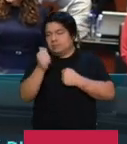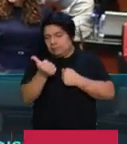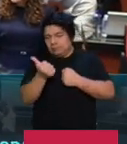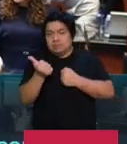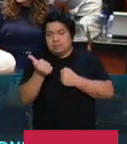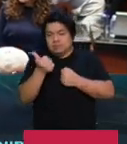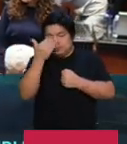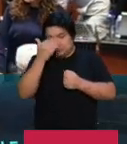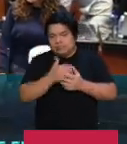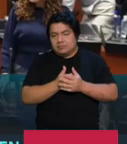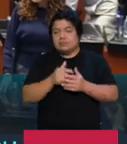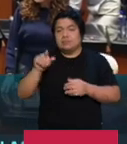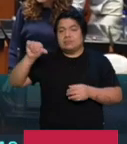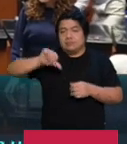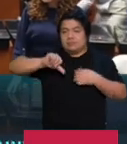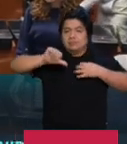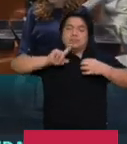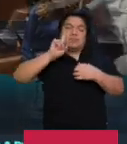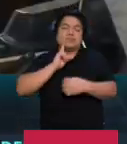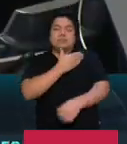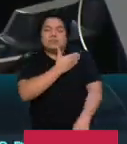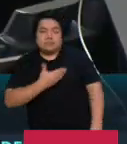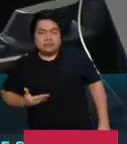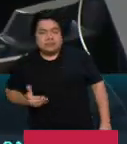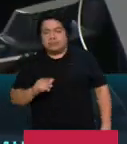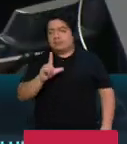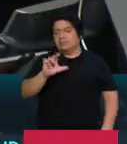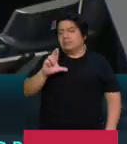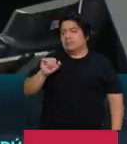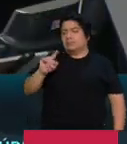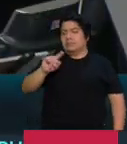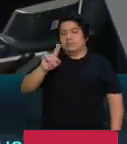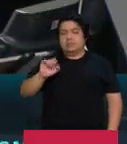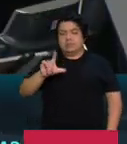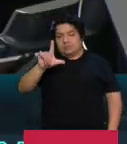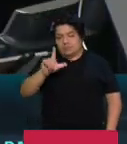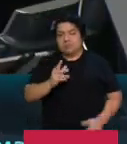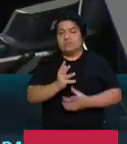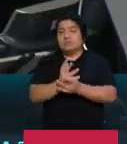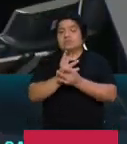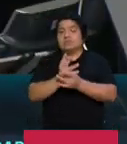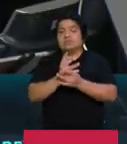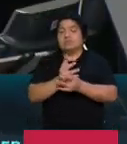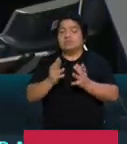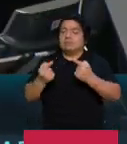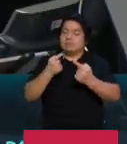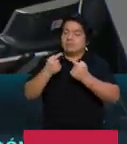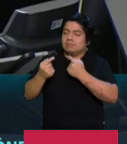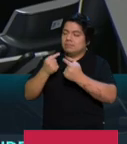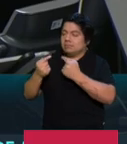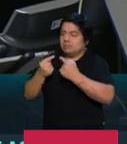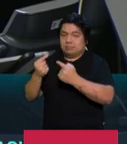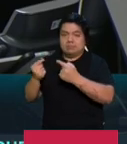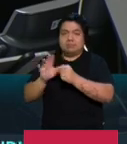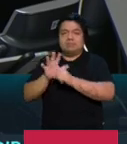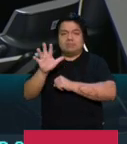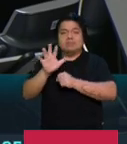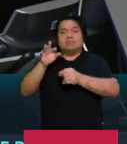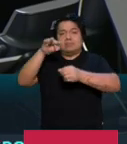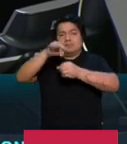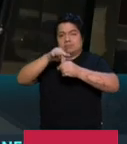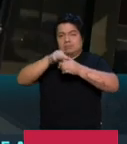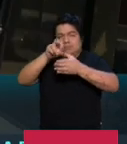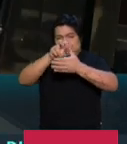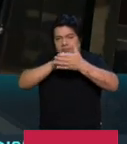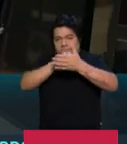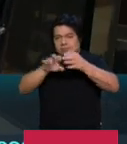legislatura. Hoy, la presidenta de la mesa directiva, Laura Itzel Castillo Juárez, adelantó que se abrirá el debate en torno a la reforma electoral y